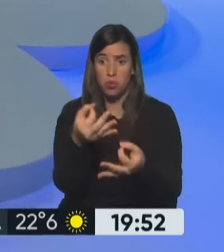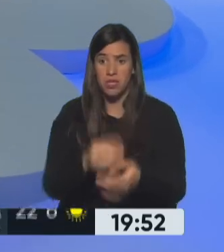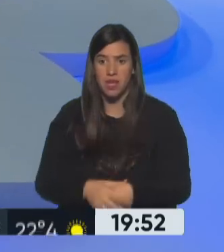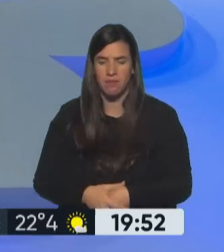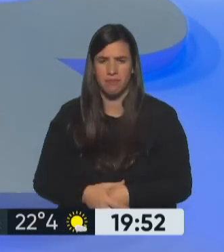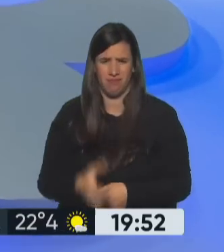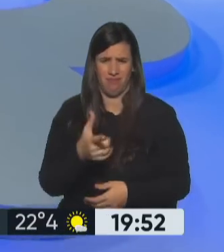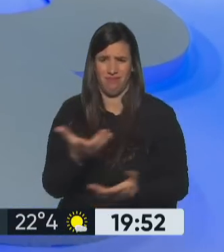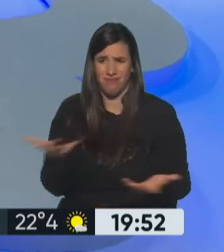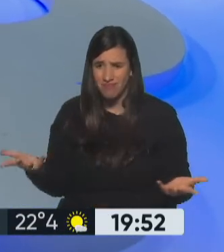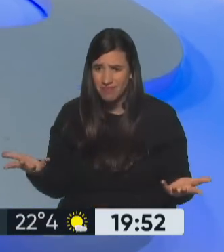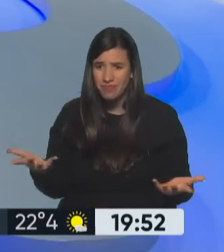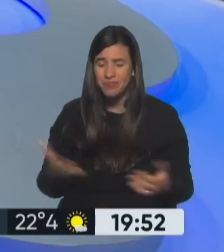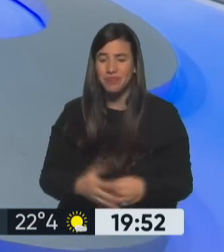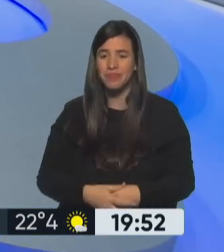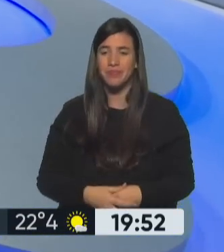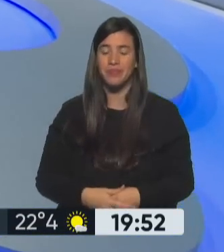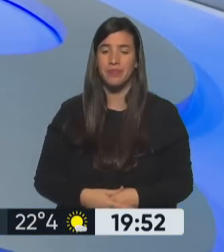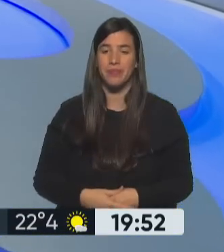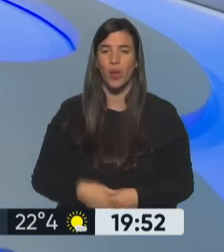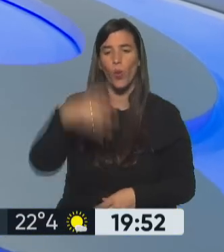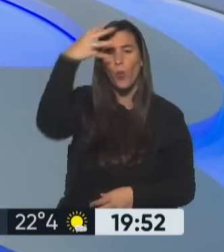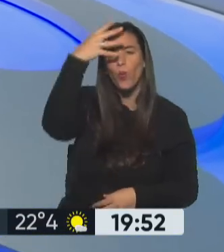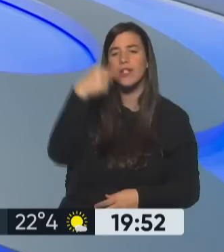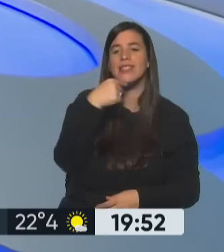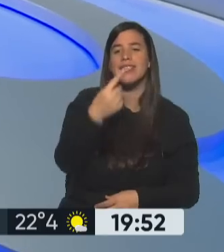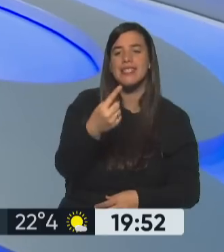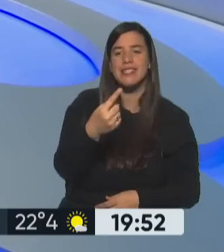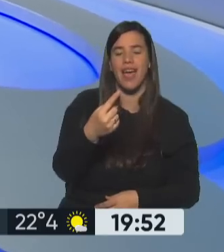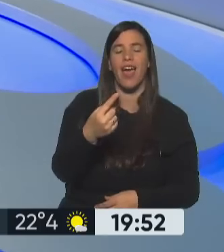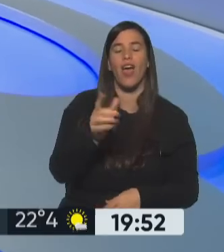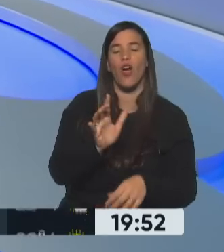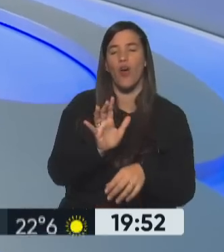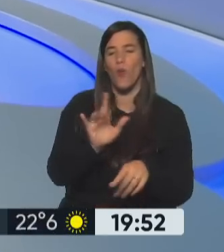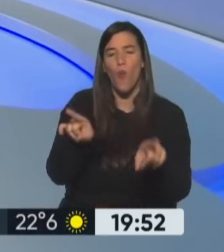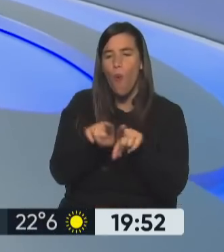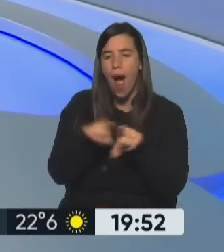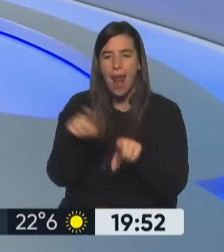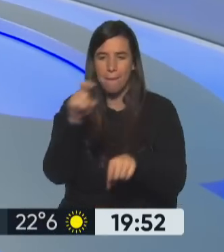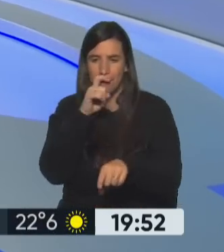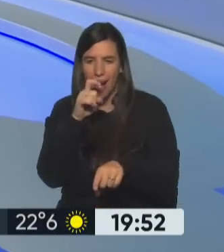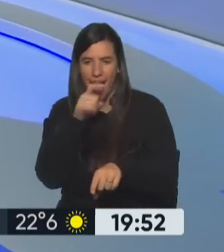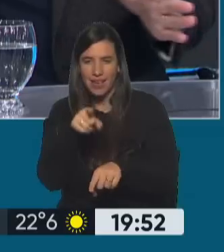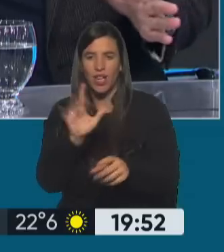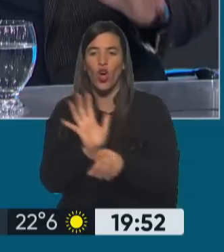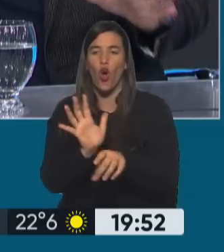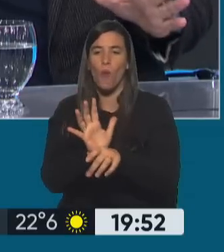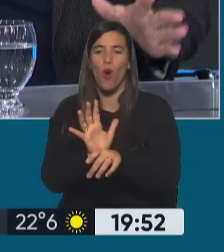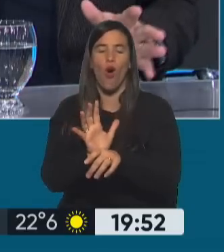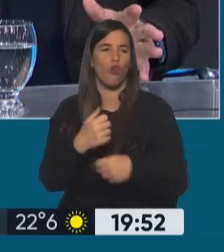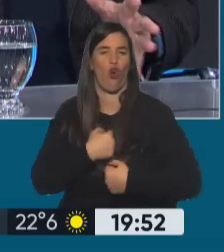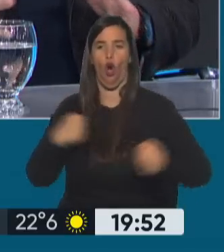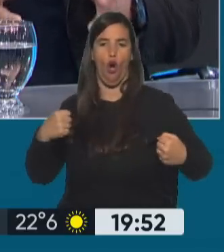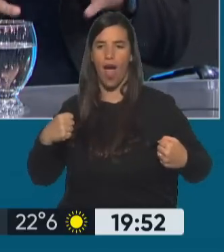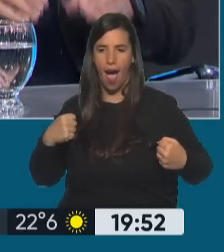infantilicidia. Ahora, Patricia Bullrich habla como Macri de dinamitar. ¿Qué cosa y, eso? Y habla todo el tiempo de coraje, ¿no es